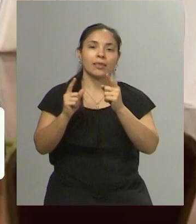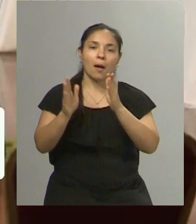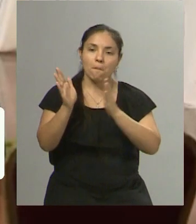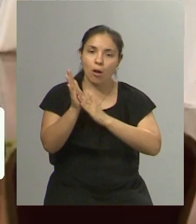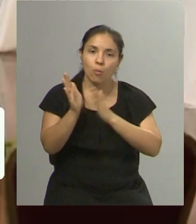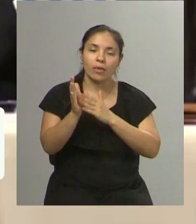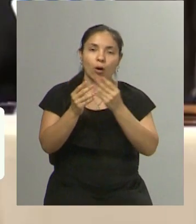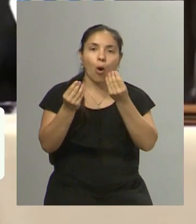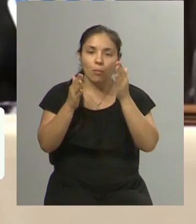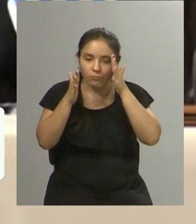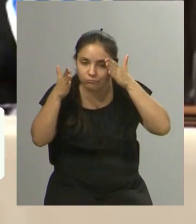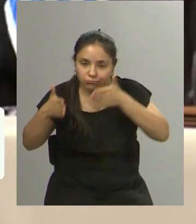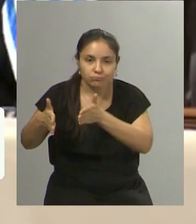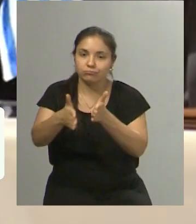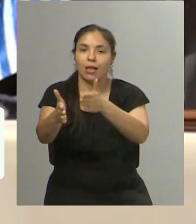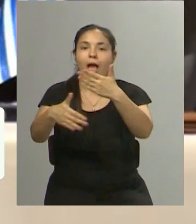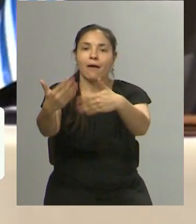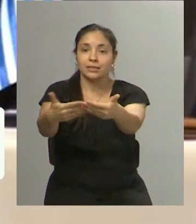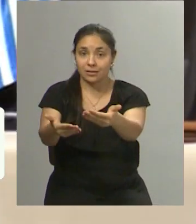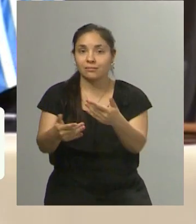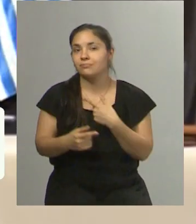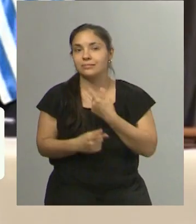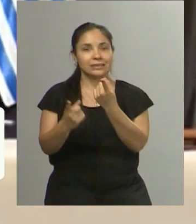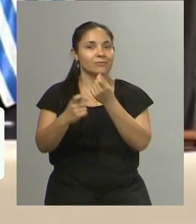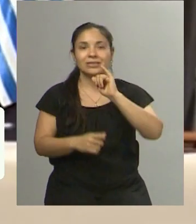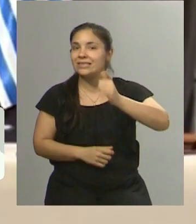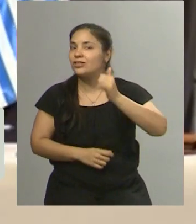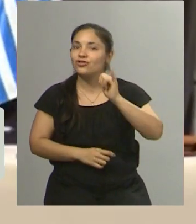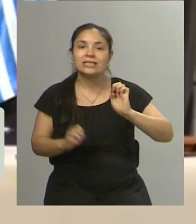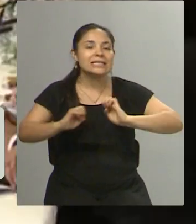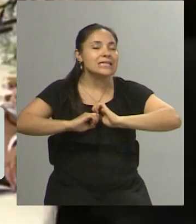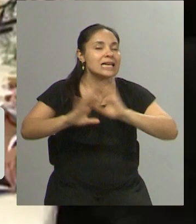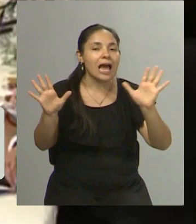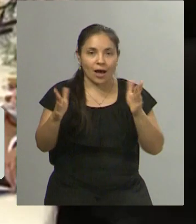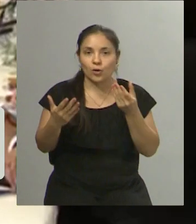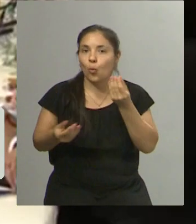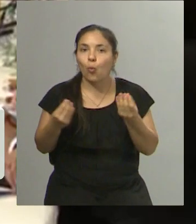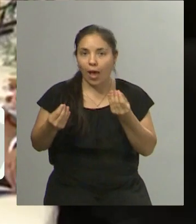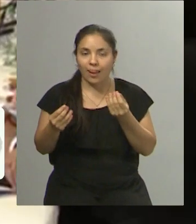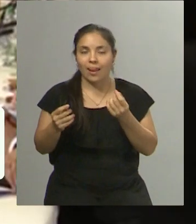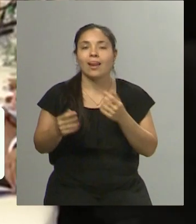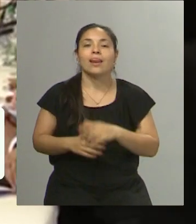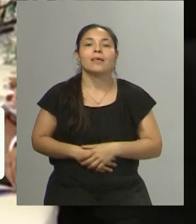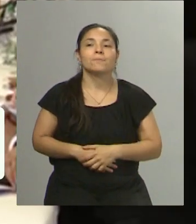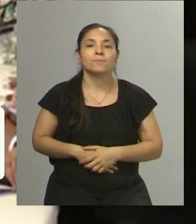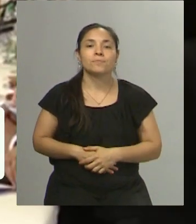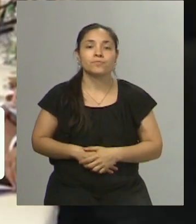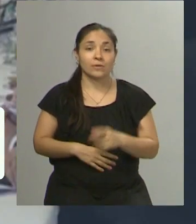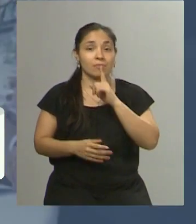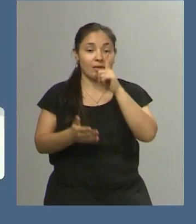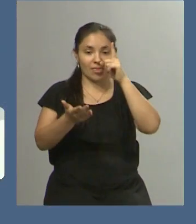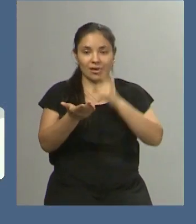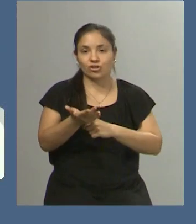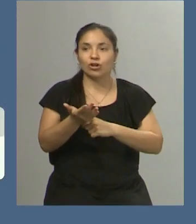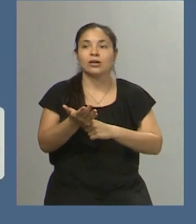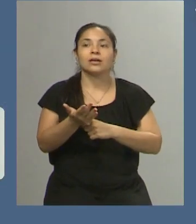ir hacia adelante y demás, es necesario tener bien claro, subrayado, de que las decisiones